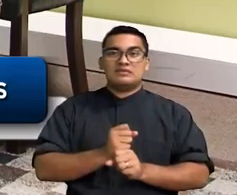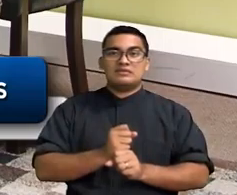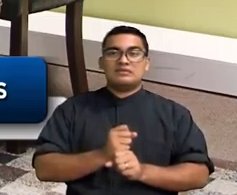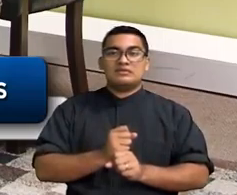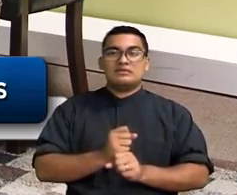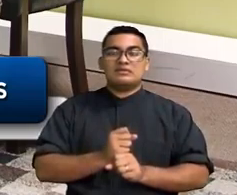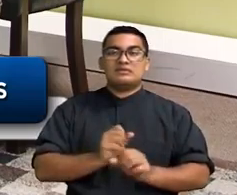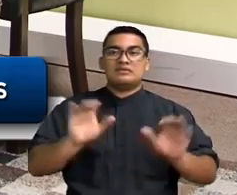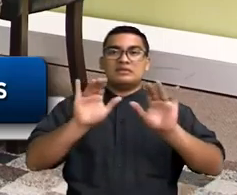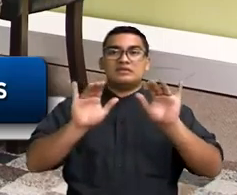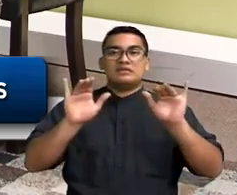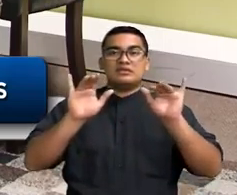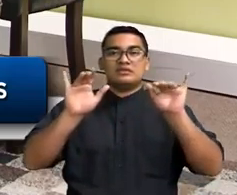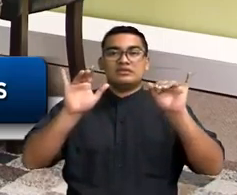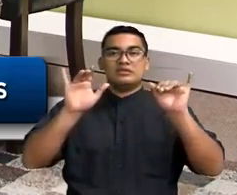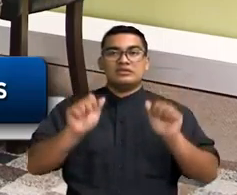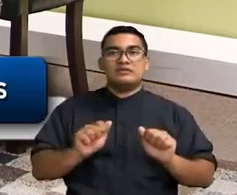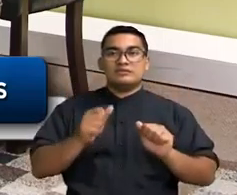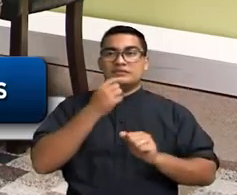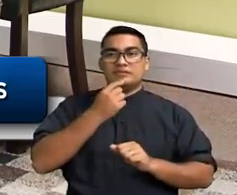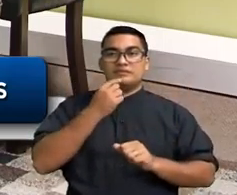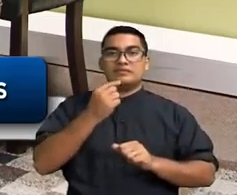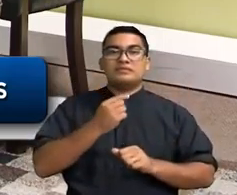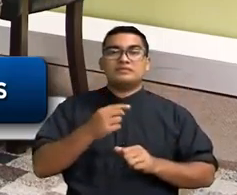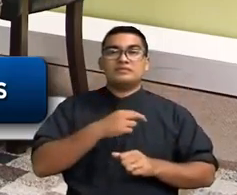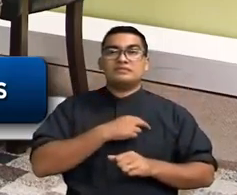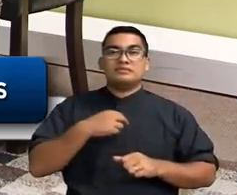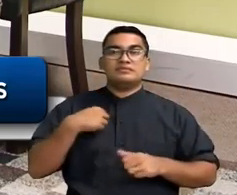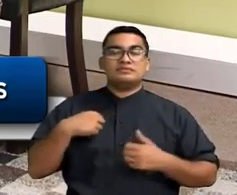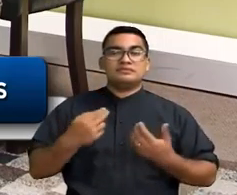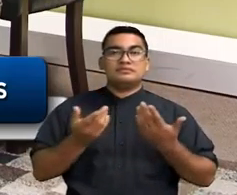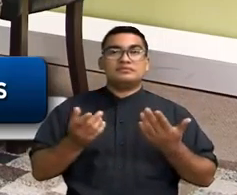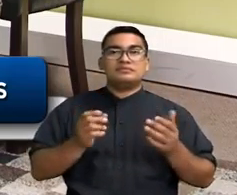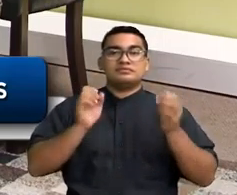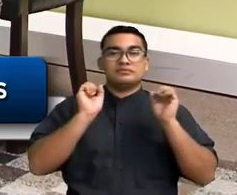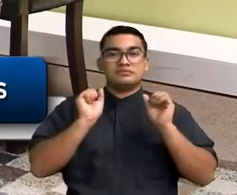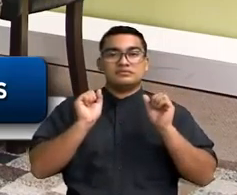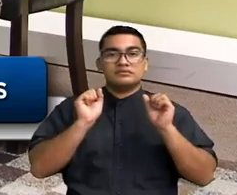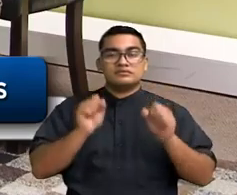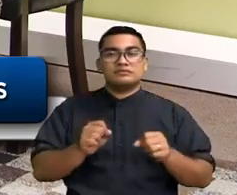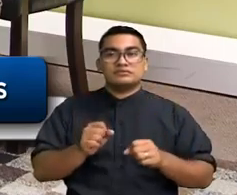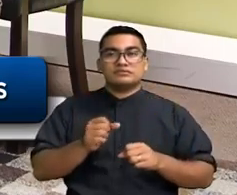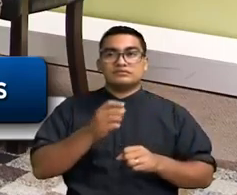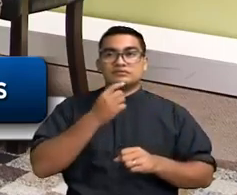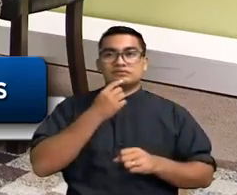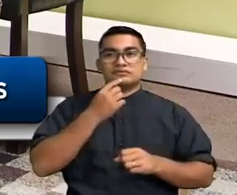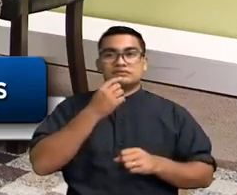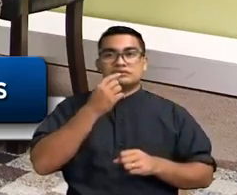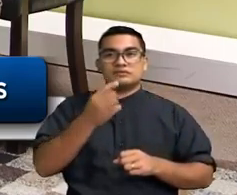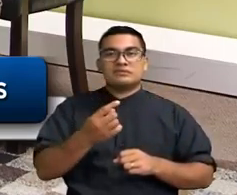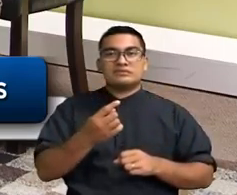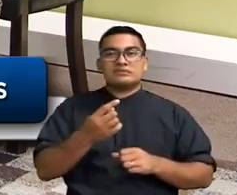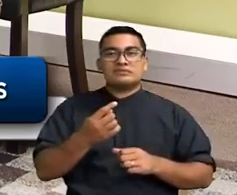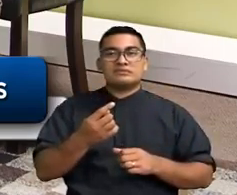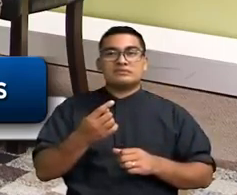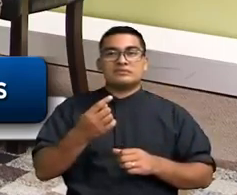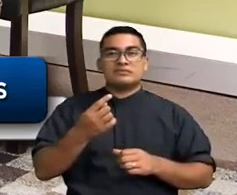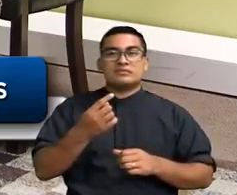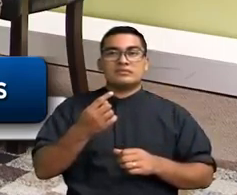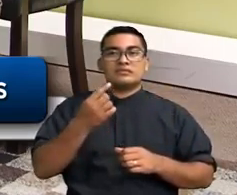donde ya se está, ya esto está normado. En países, ¿verdad?, que han estudiado más esto, el